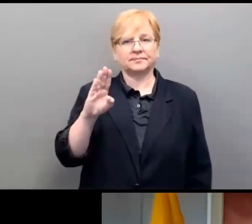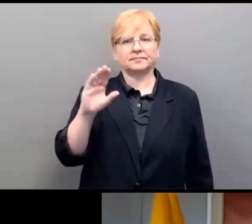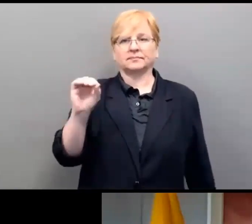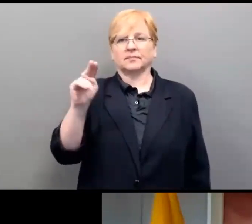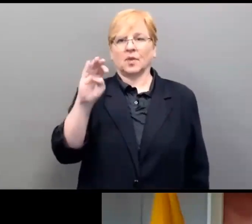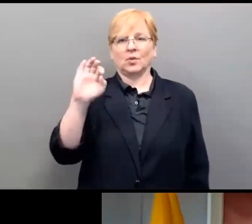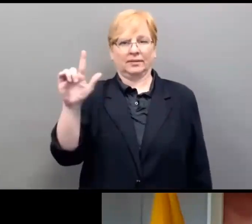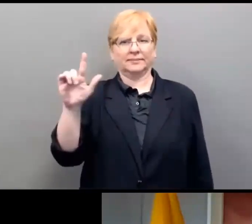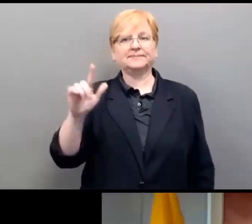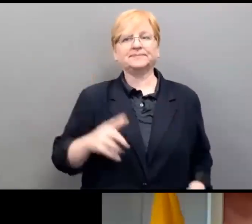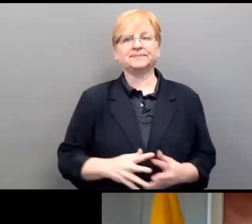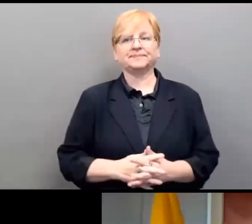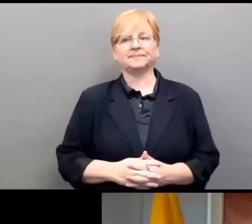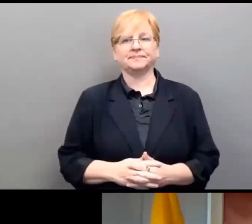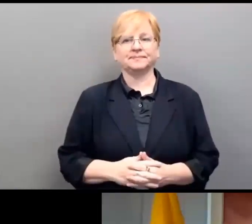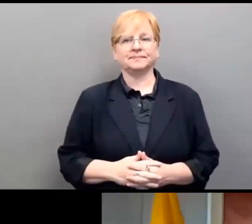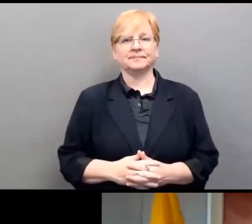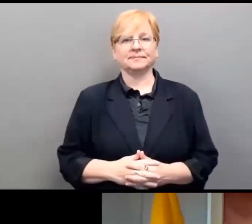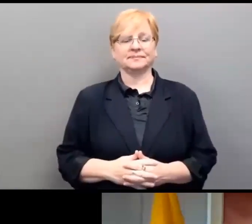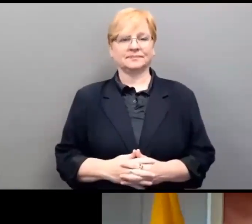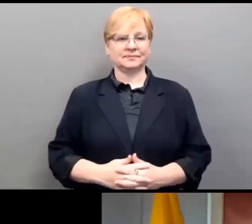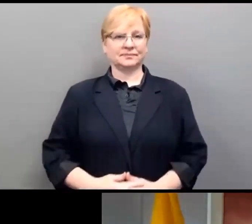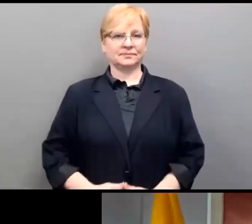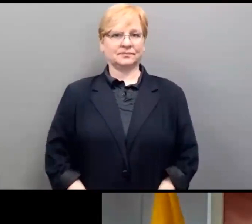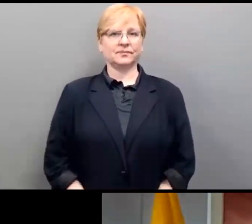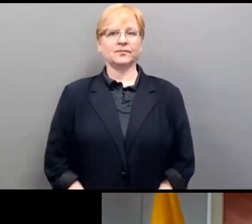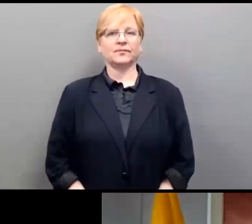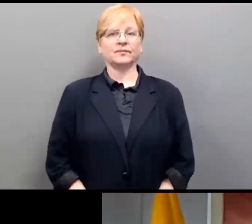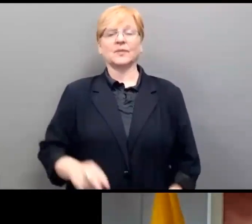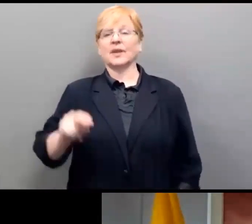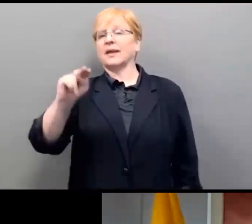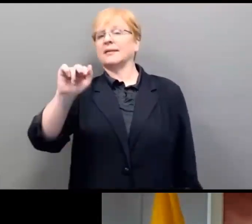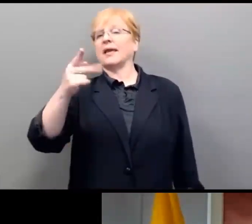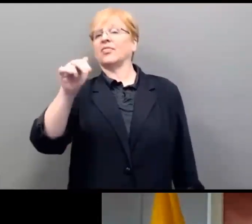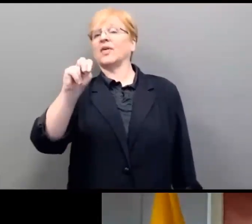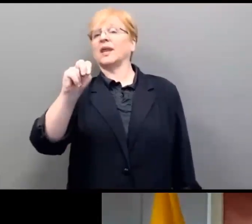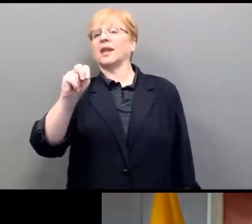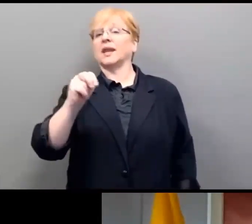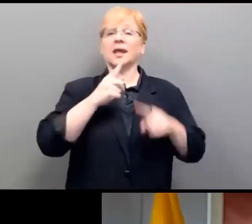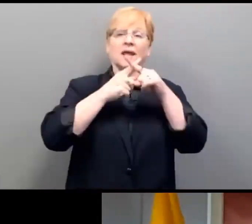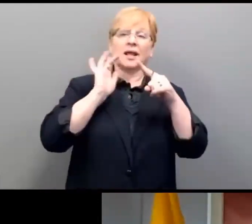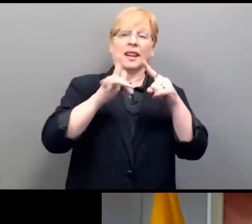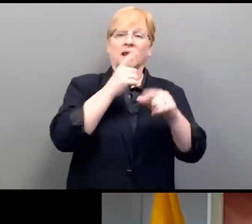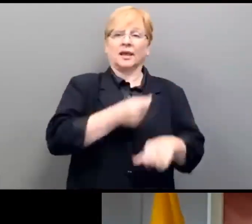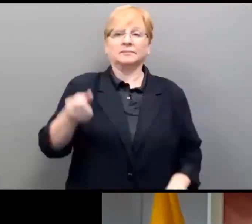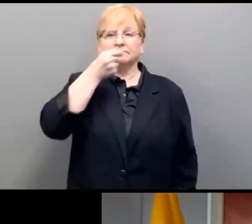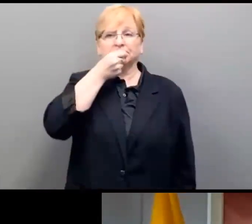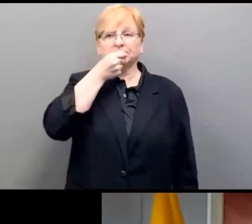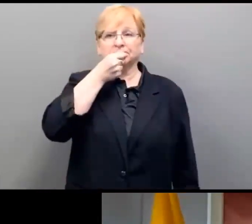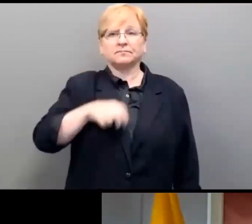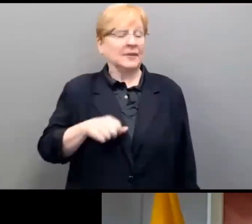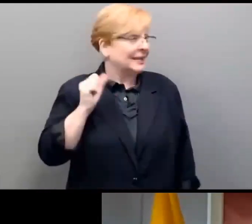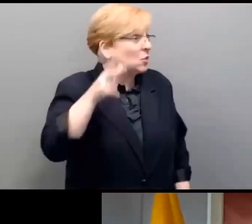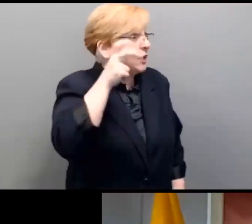otras instancias. Y creo que podemos crear una app para que se puedan